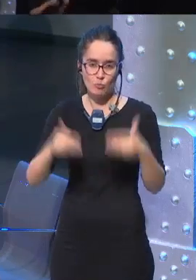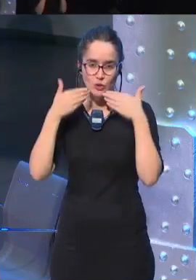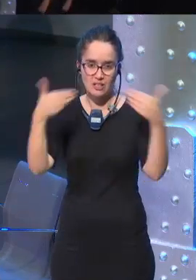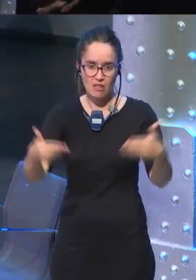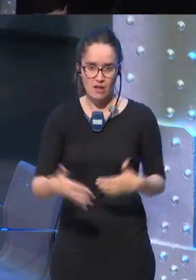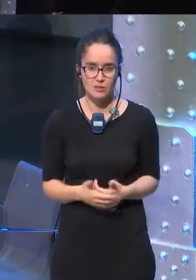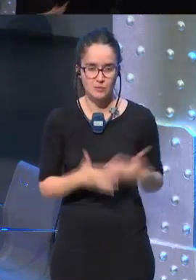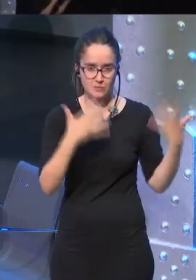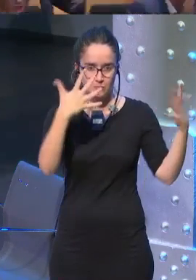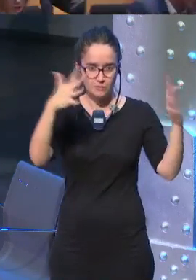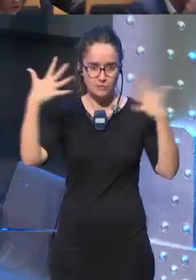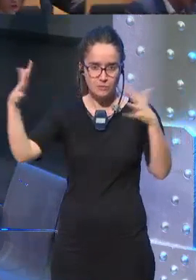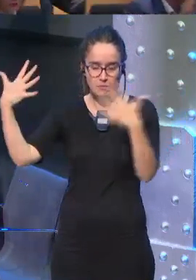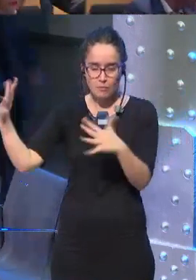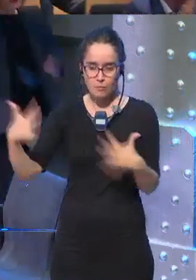gracias.